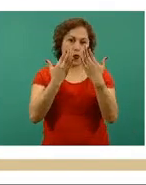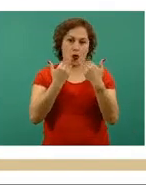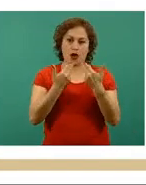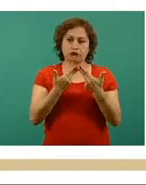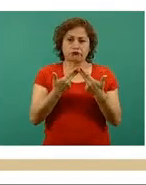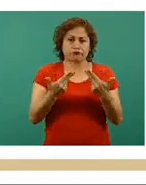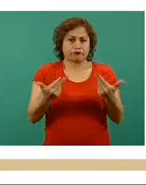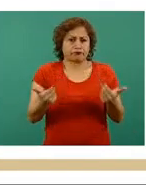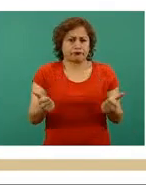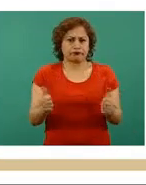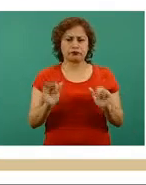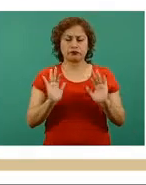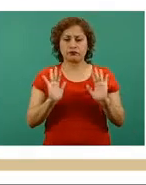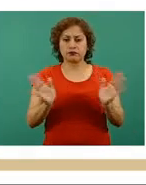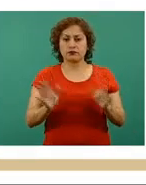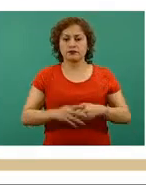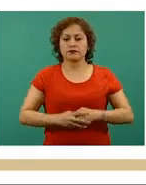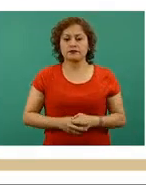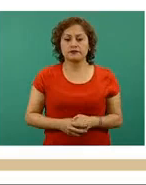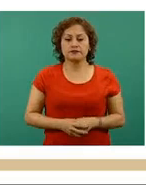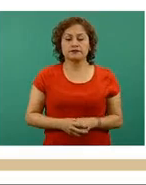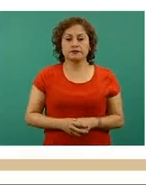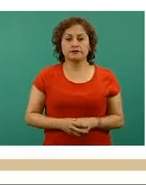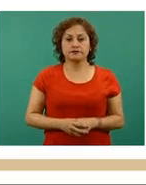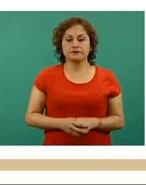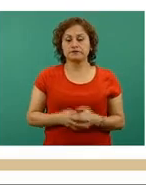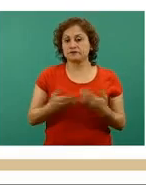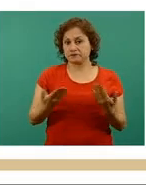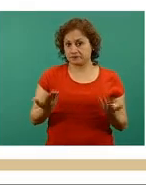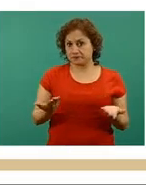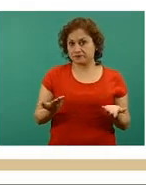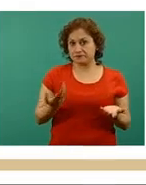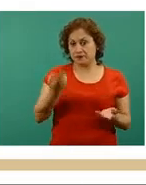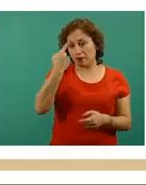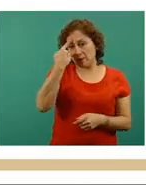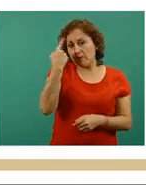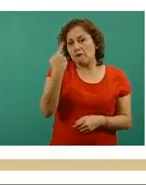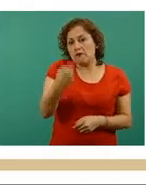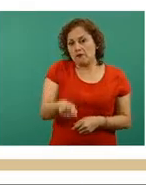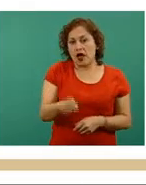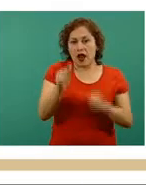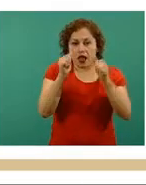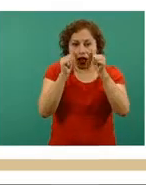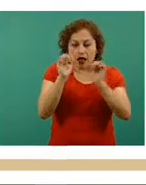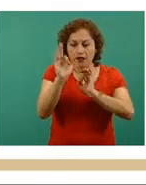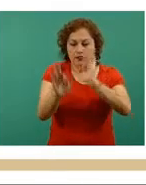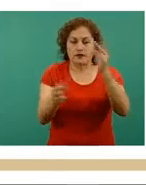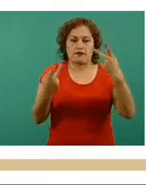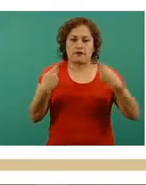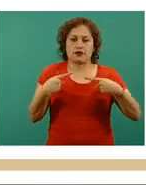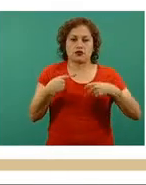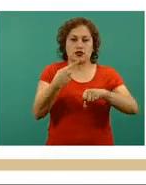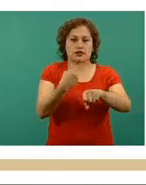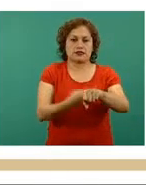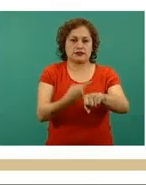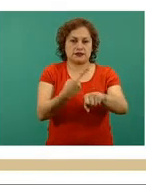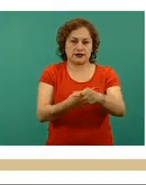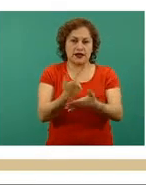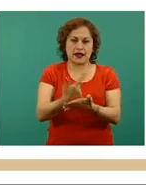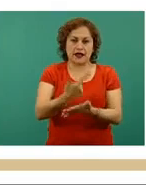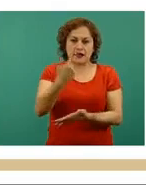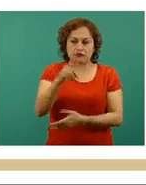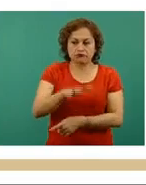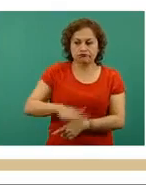más del 70% de ocupación, en este sentido para las camas con ventilador, y también no tenemos